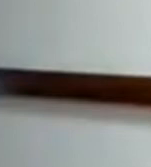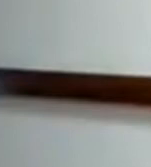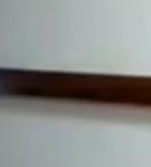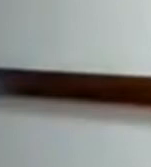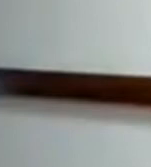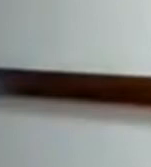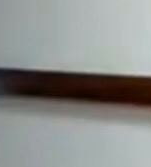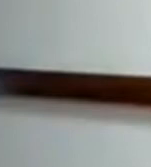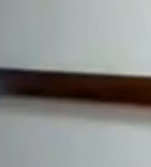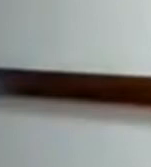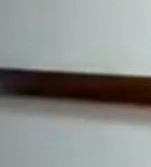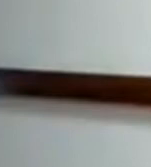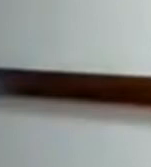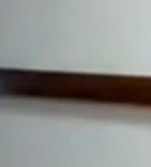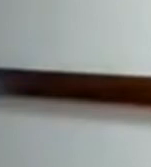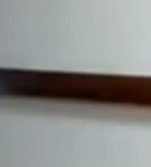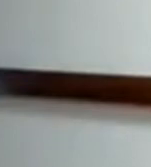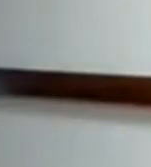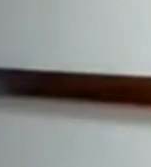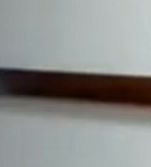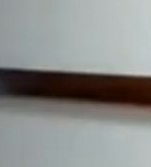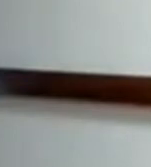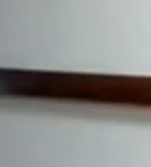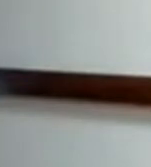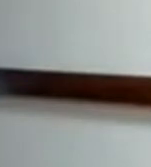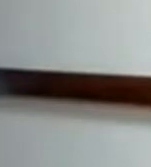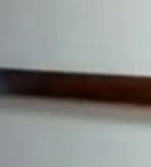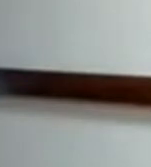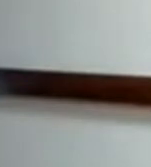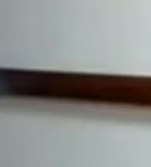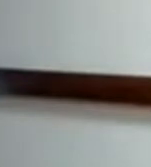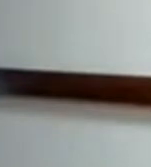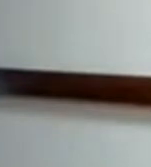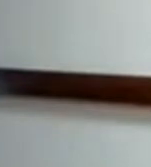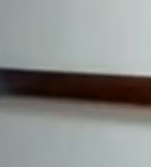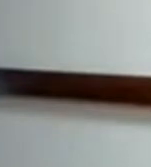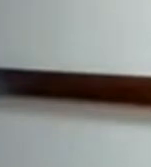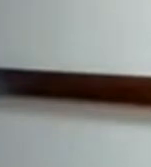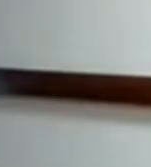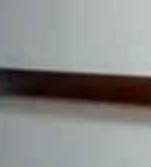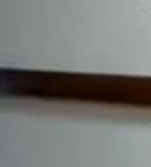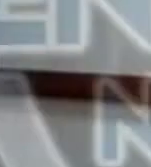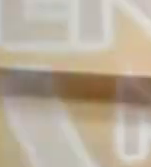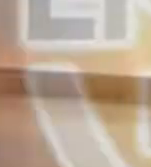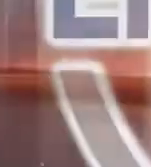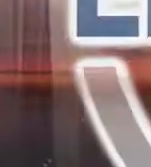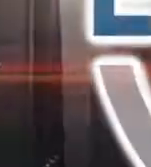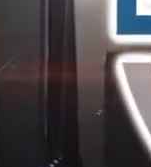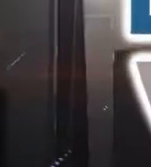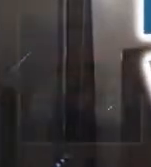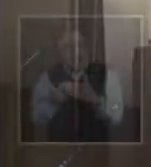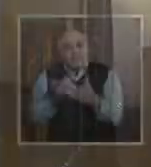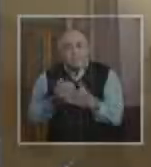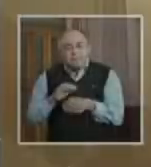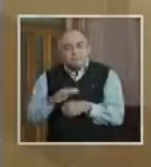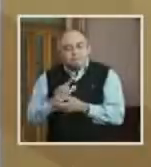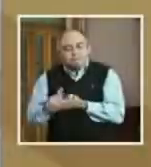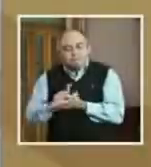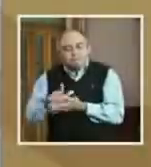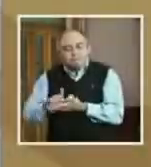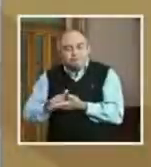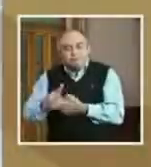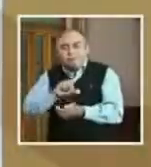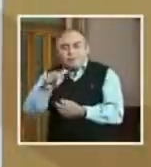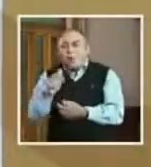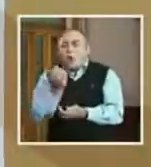ante la propia autoridad fiscal o puede irse a un juicio de nulidad ante el Tribunal Federal de Justicia Administrativa. Afortunadamente,